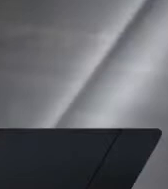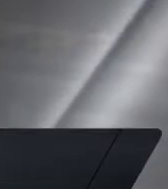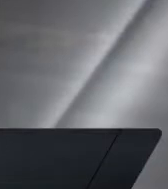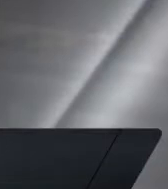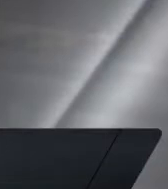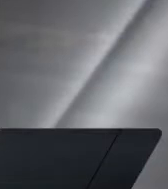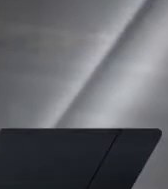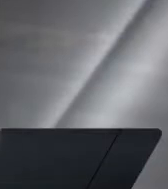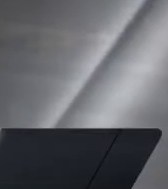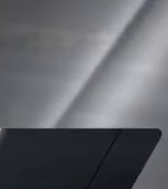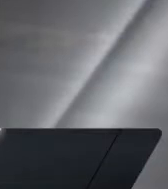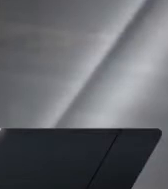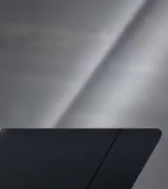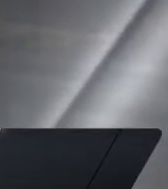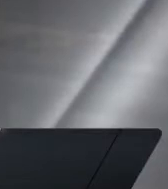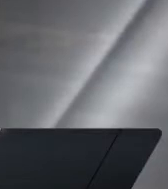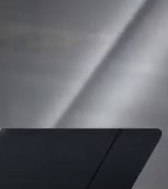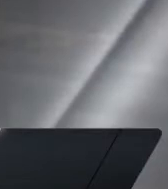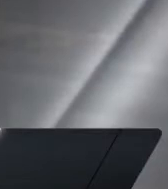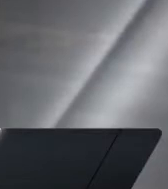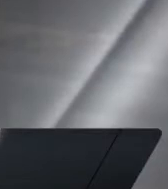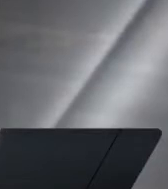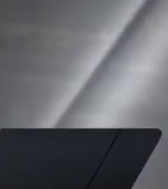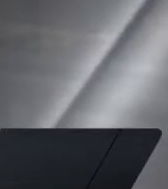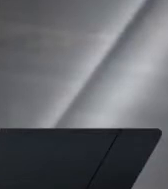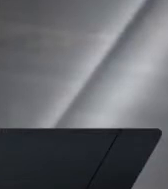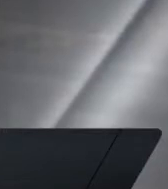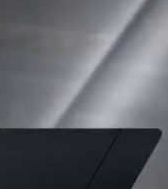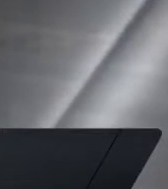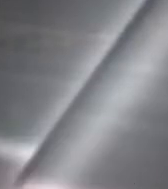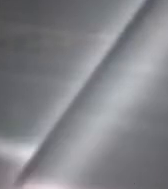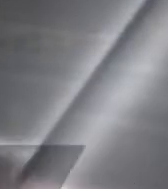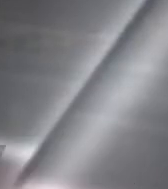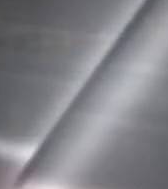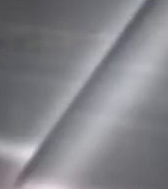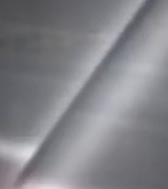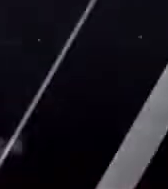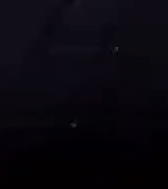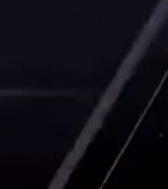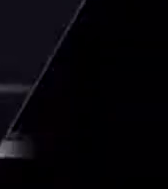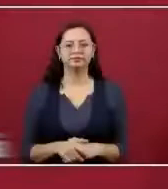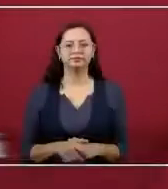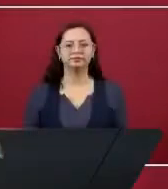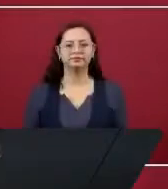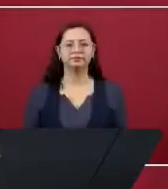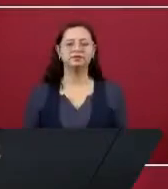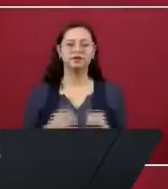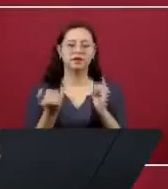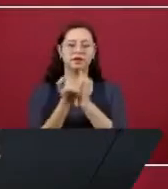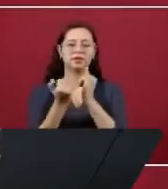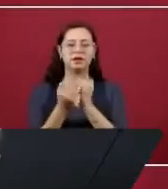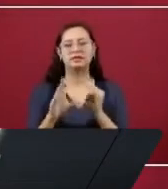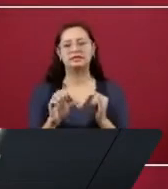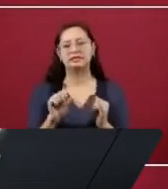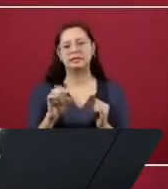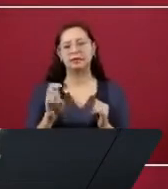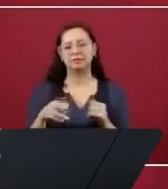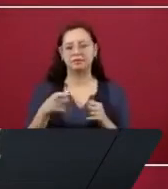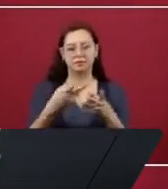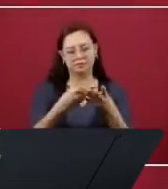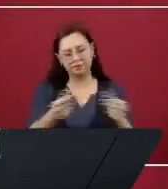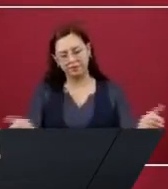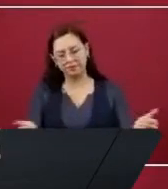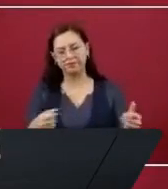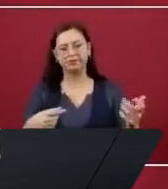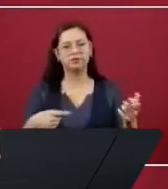Hola, ¿qué tal? Bienvenidos a las breves de la zona de este viernes 1 de marzo de 2019. Aquí la información. Andrés Manuel López Obrador visitará por